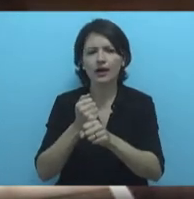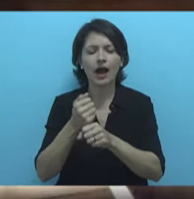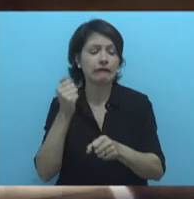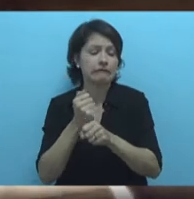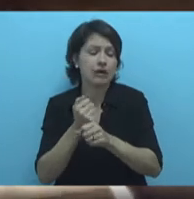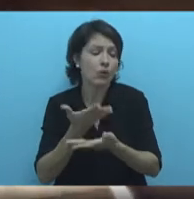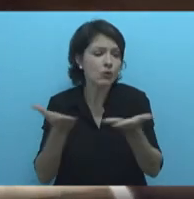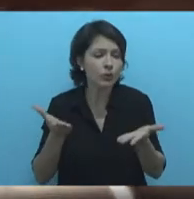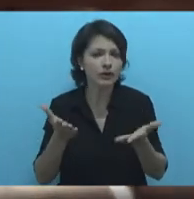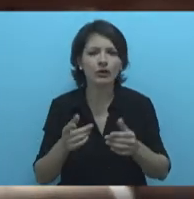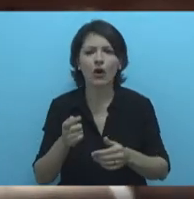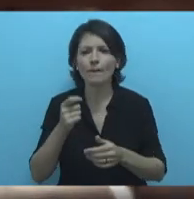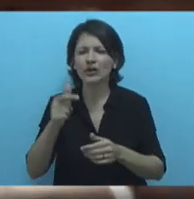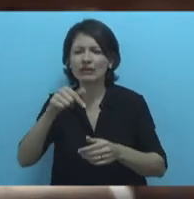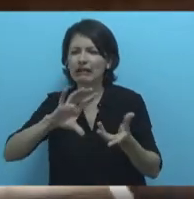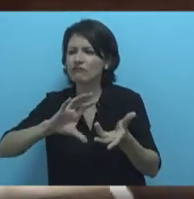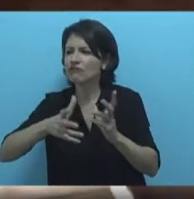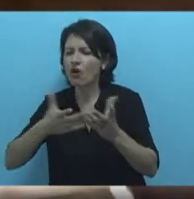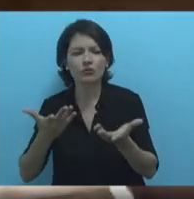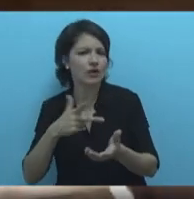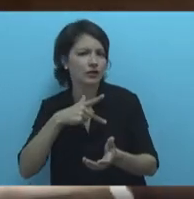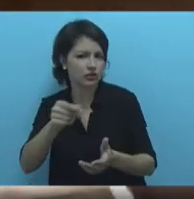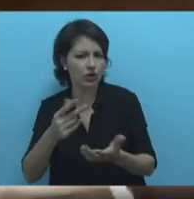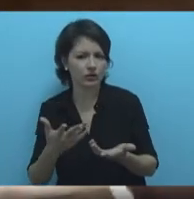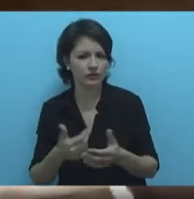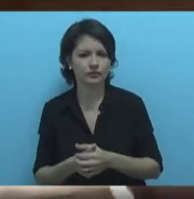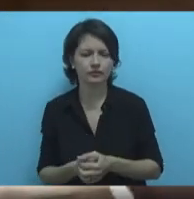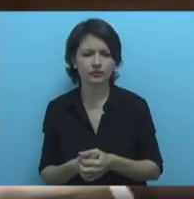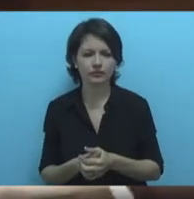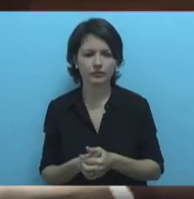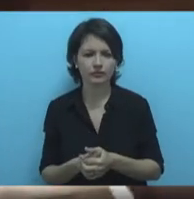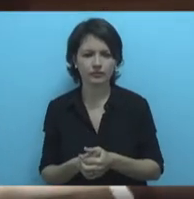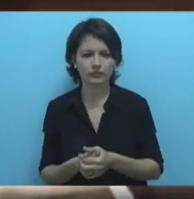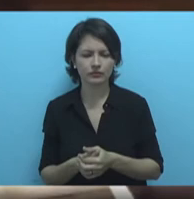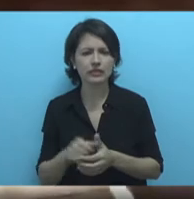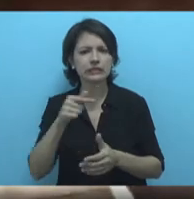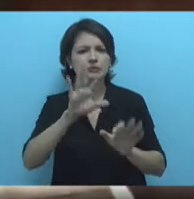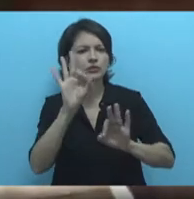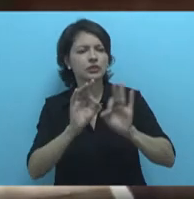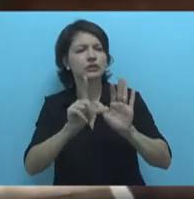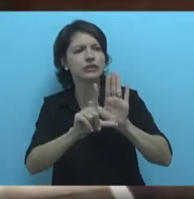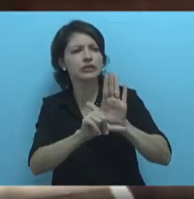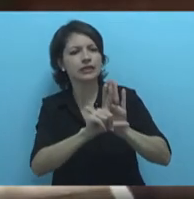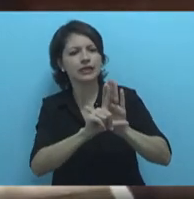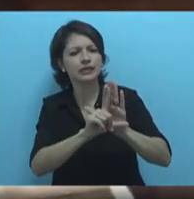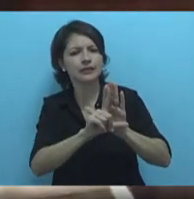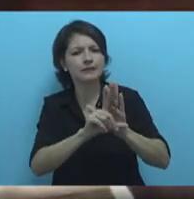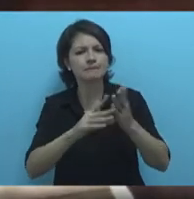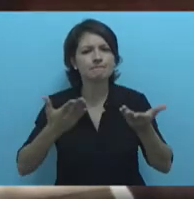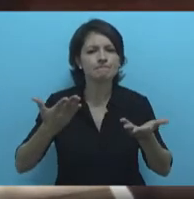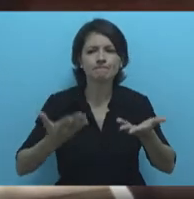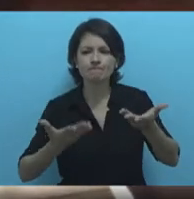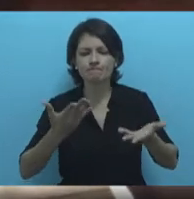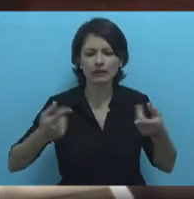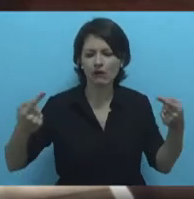que esta no es la forma de hacerlo en primer lugar porque la ley de alguna manera es ambigua o